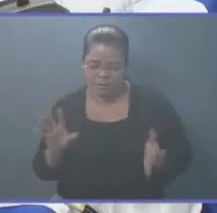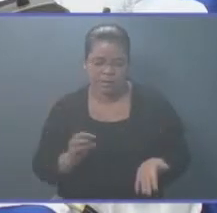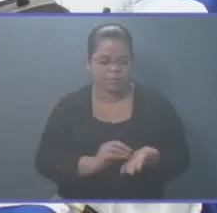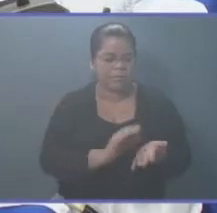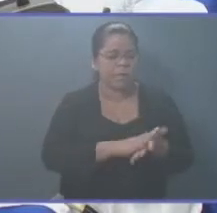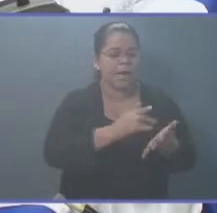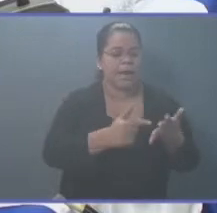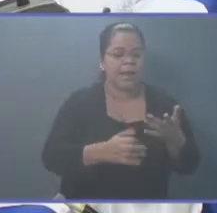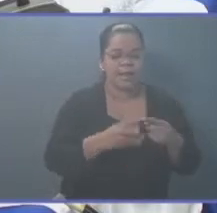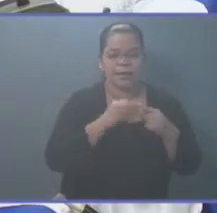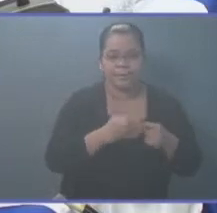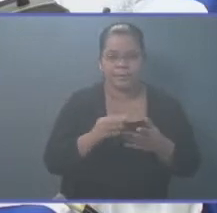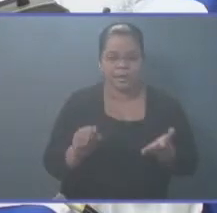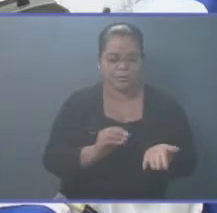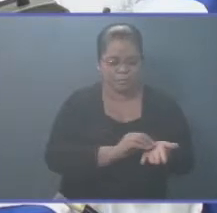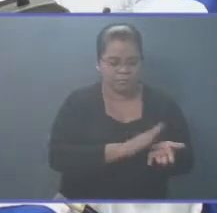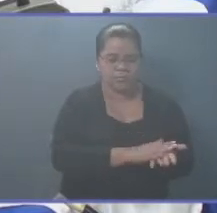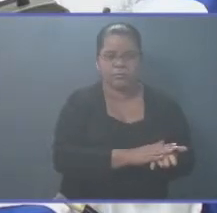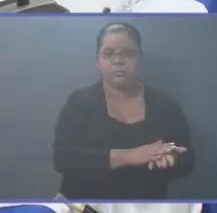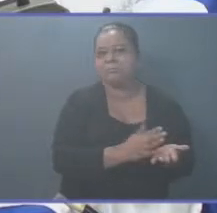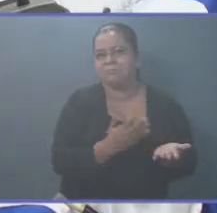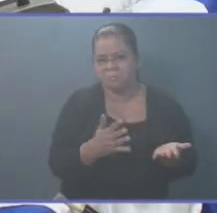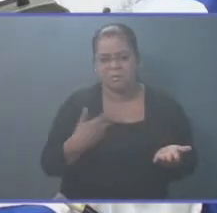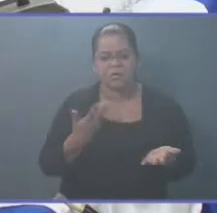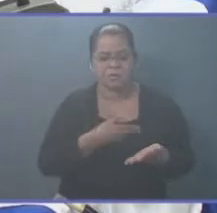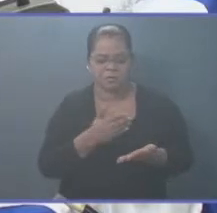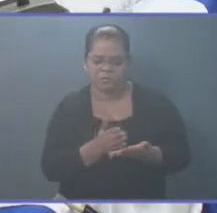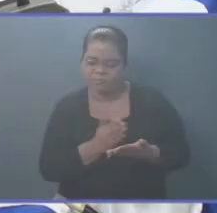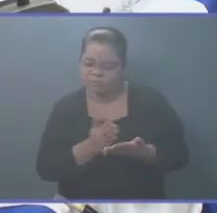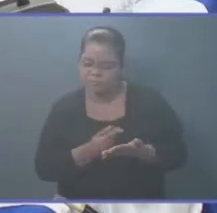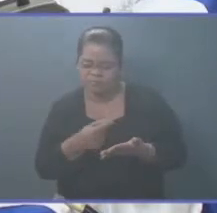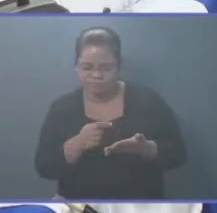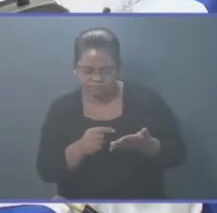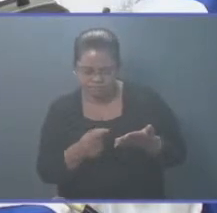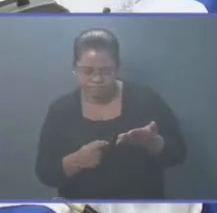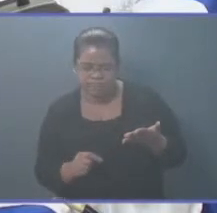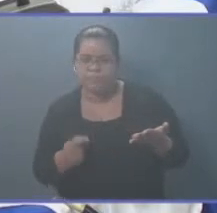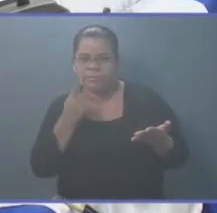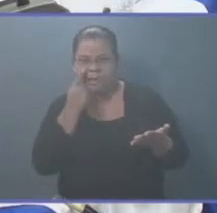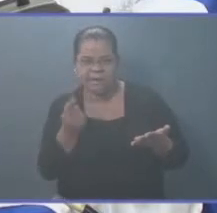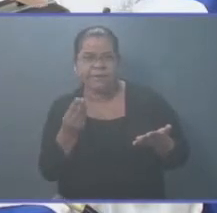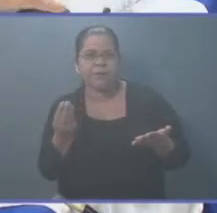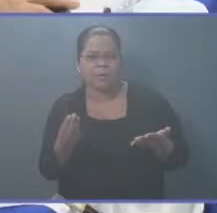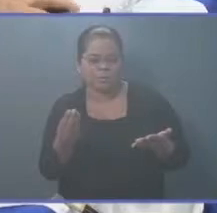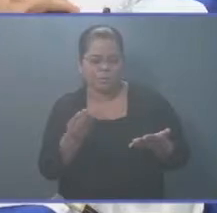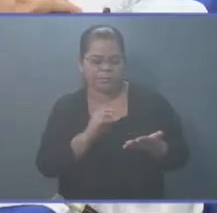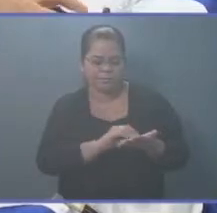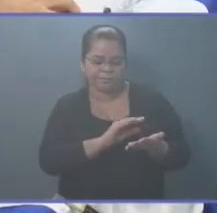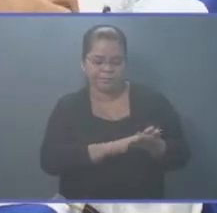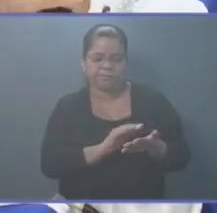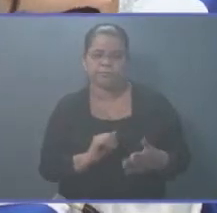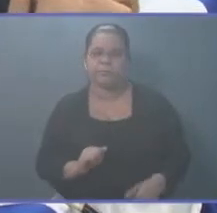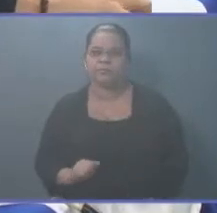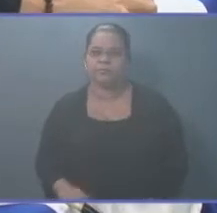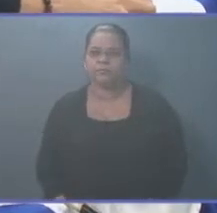que es especial que ha mencionado la licenciada, la revisaríamos para ver en qué sintonía está contemplada.